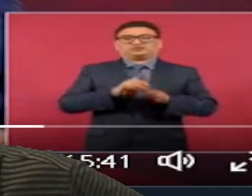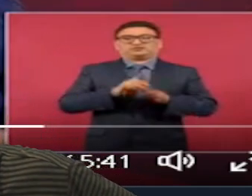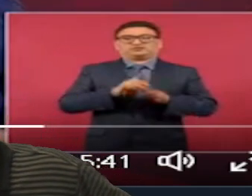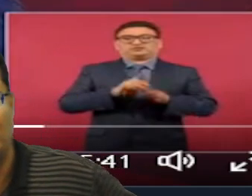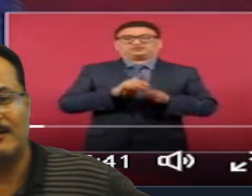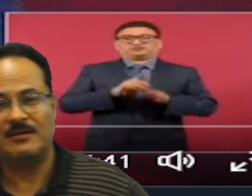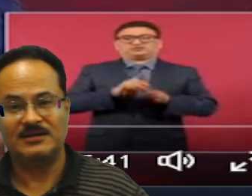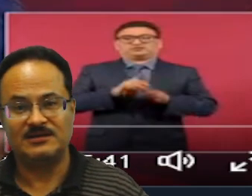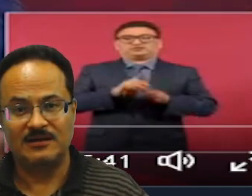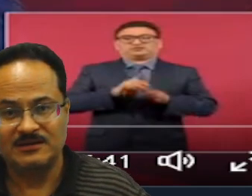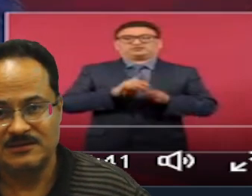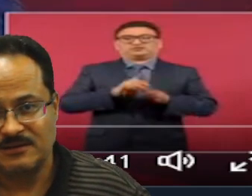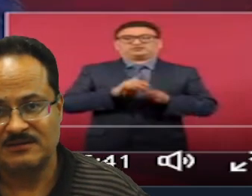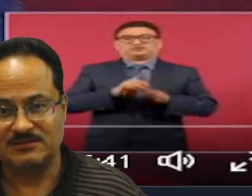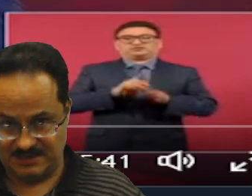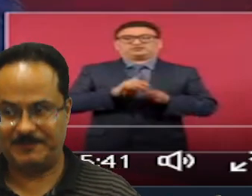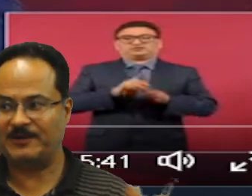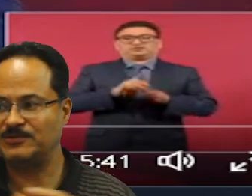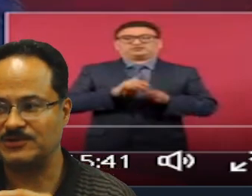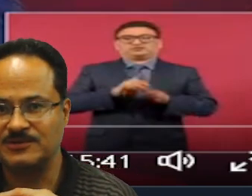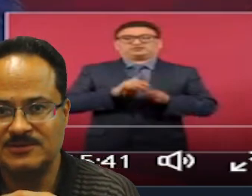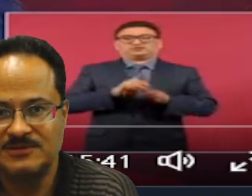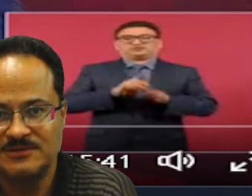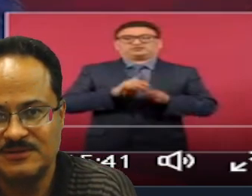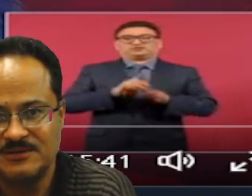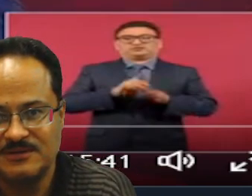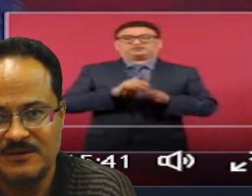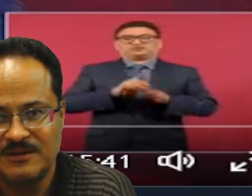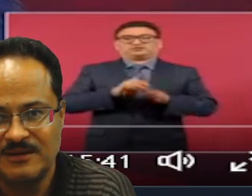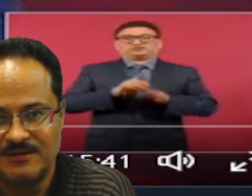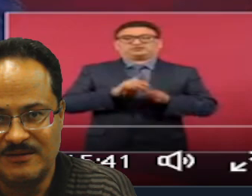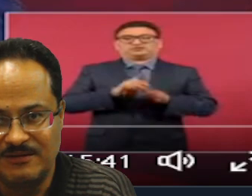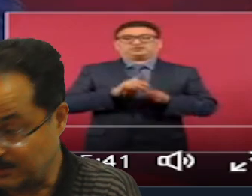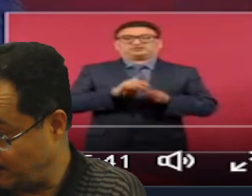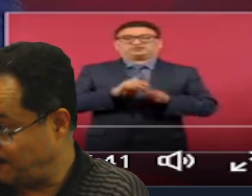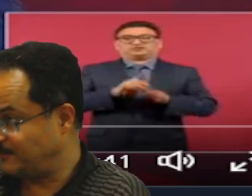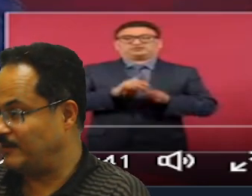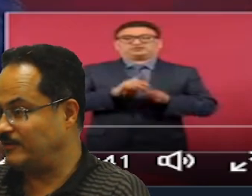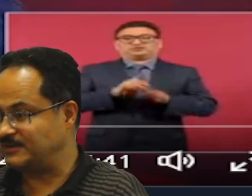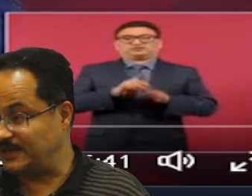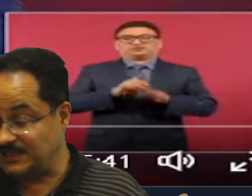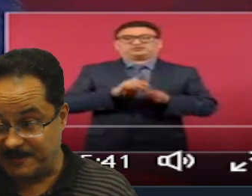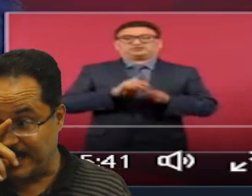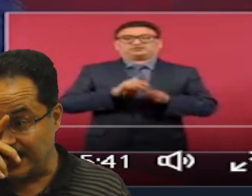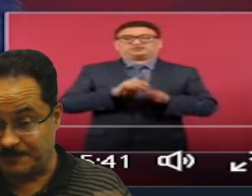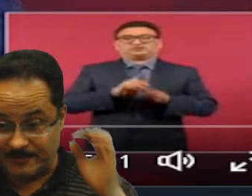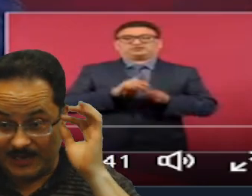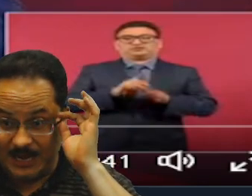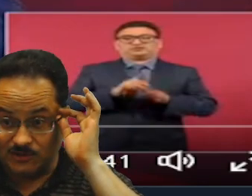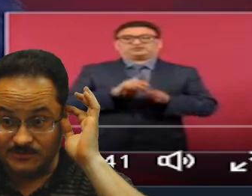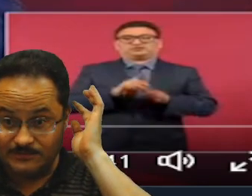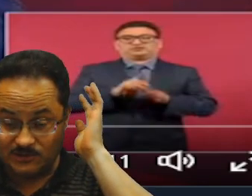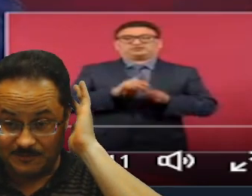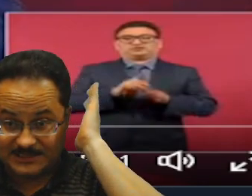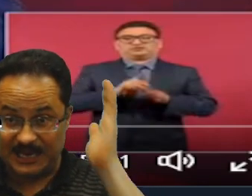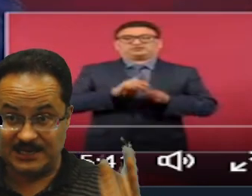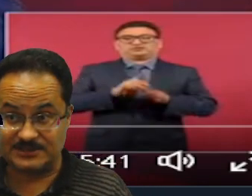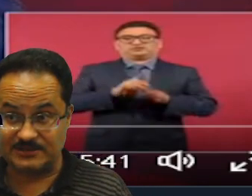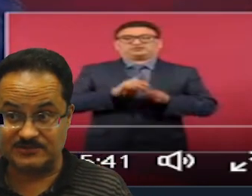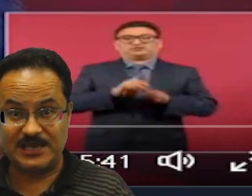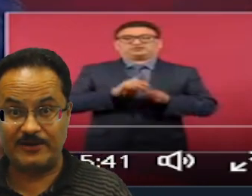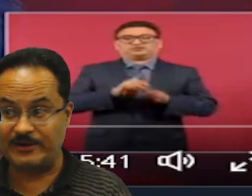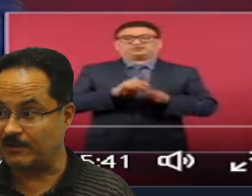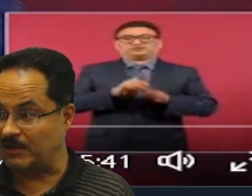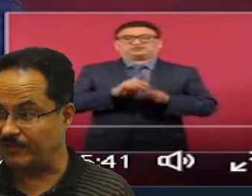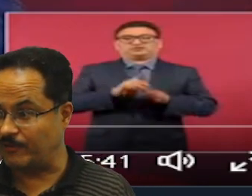Cómo a ver se pregunto lo que López Obrador nos debería de explicar es por qué los mismos Fiscales